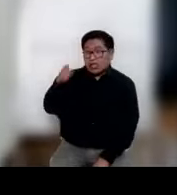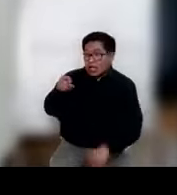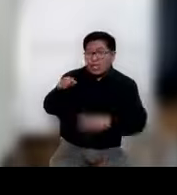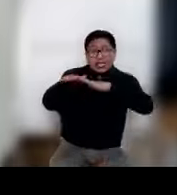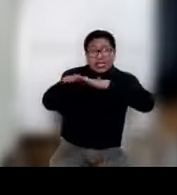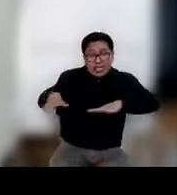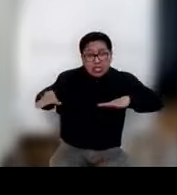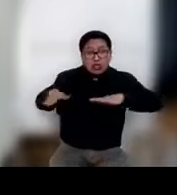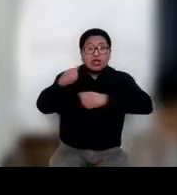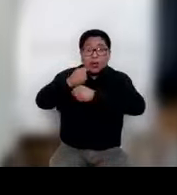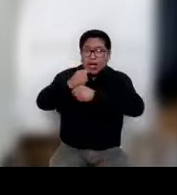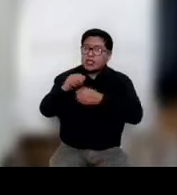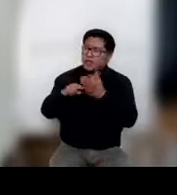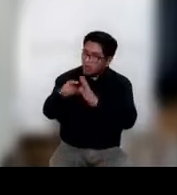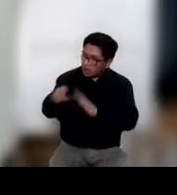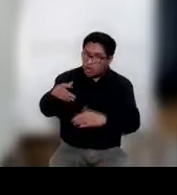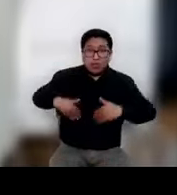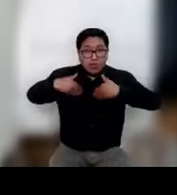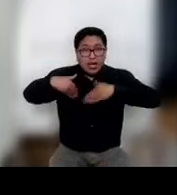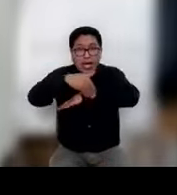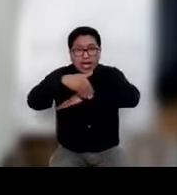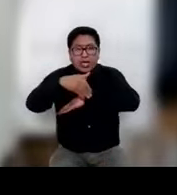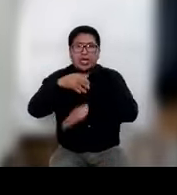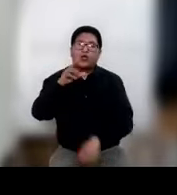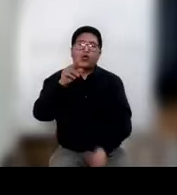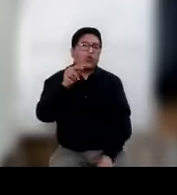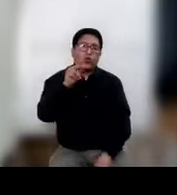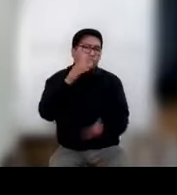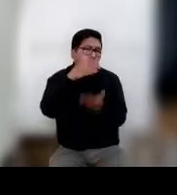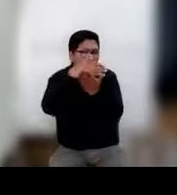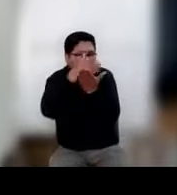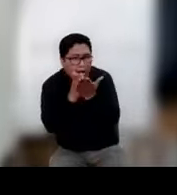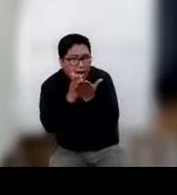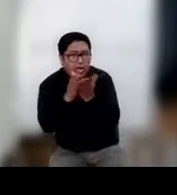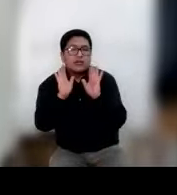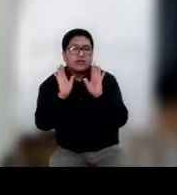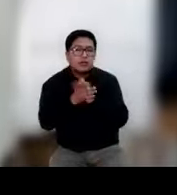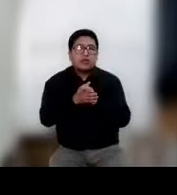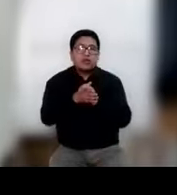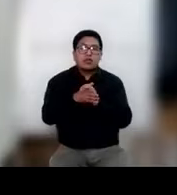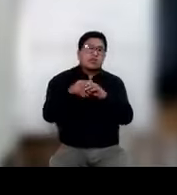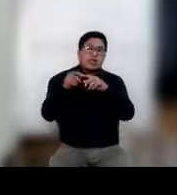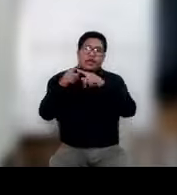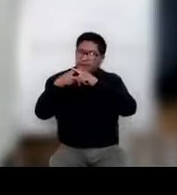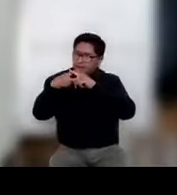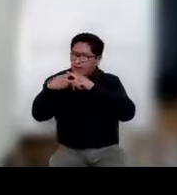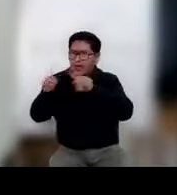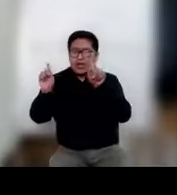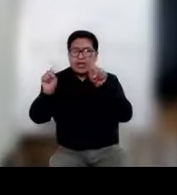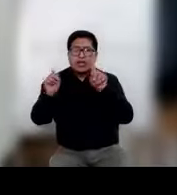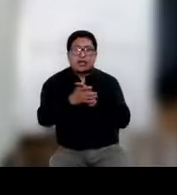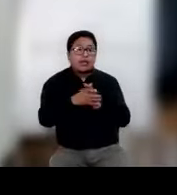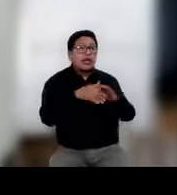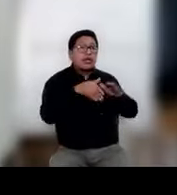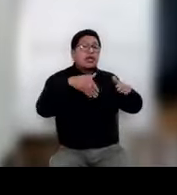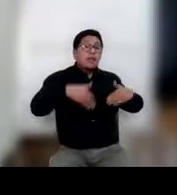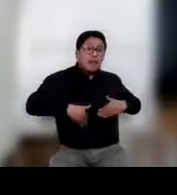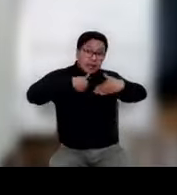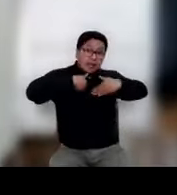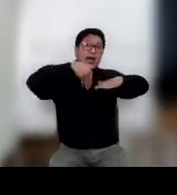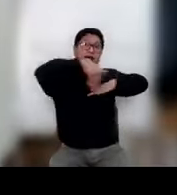situación de calle y eso no es cierto no es cierto es una es una sociedad diferente a la a los chicos que están en